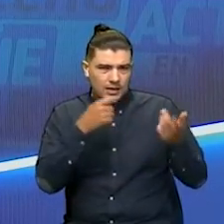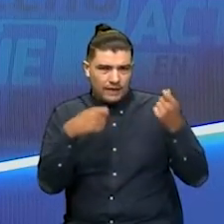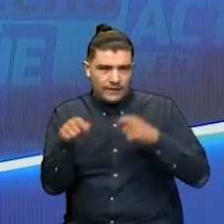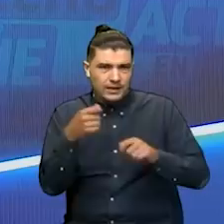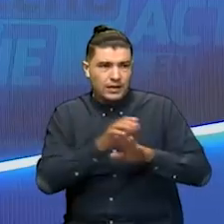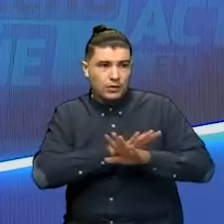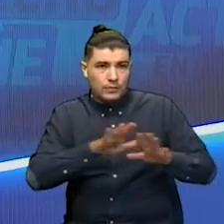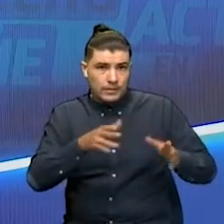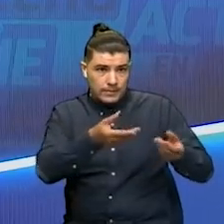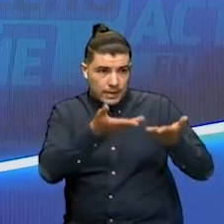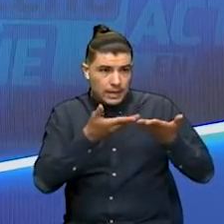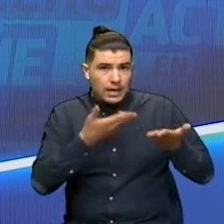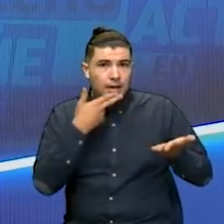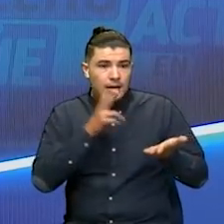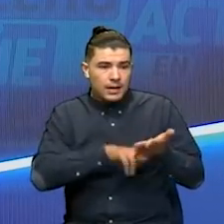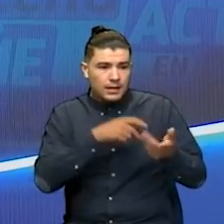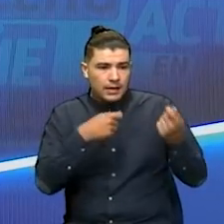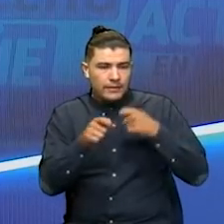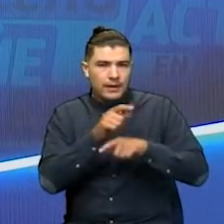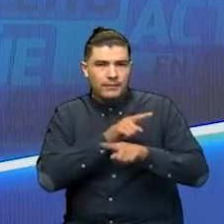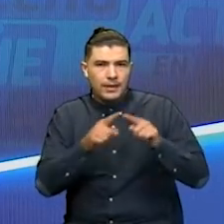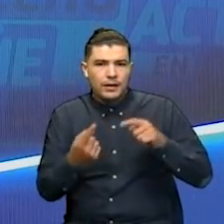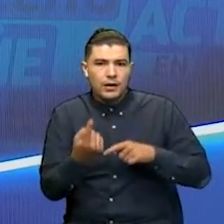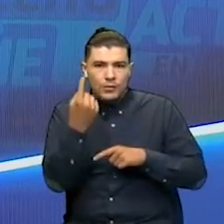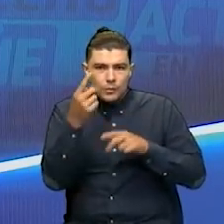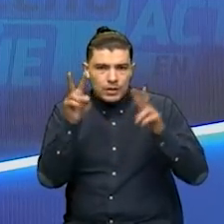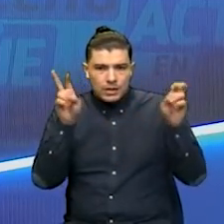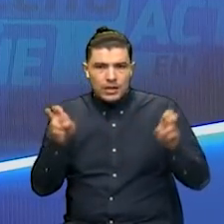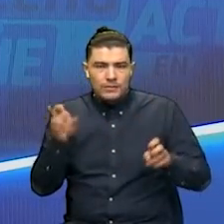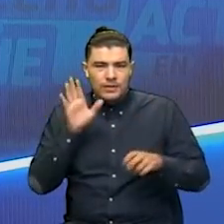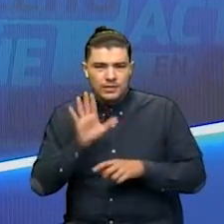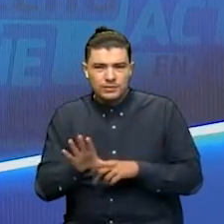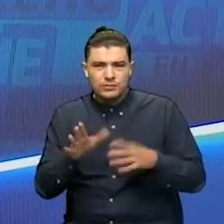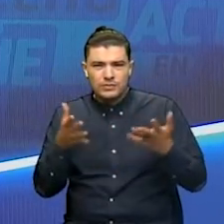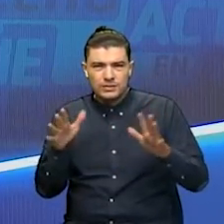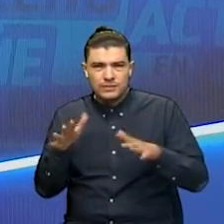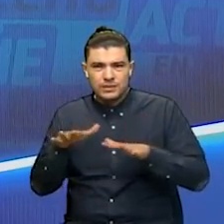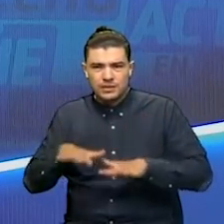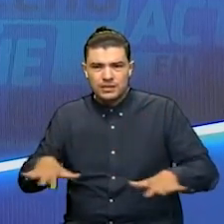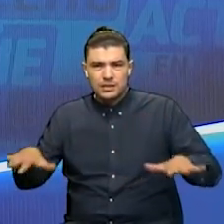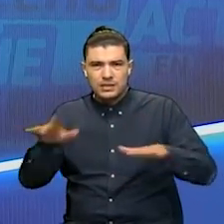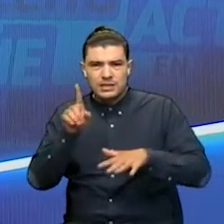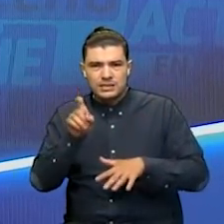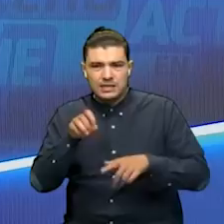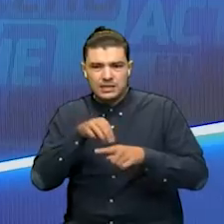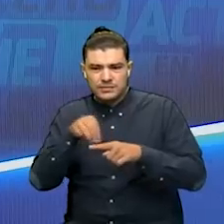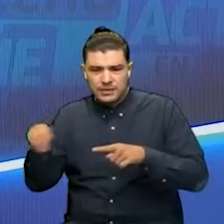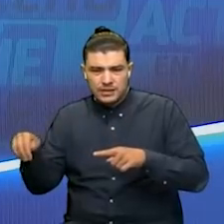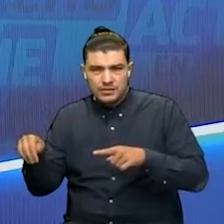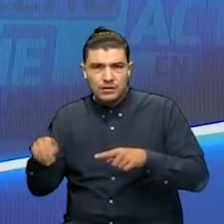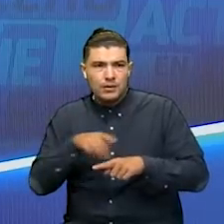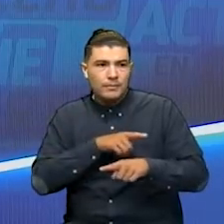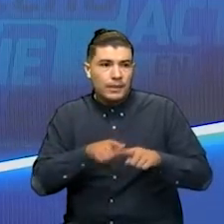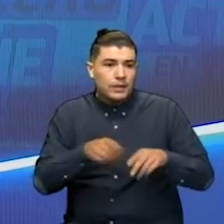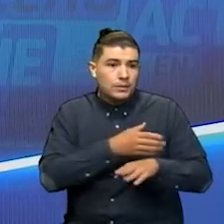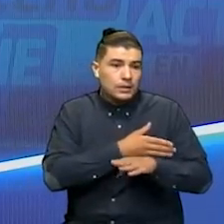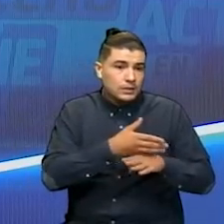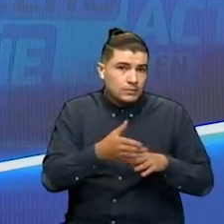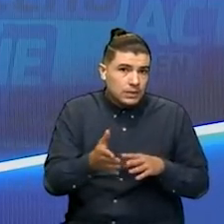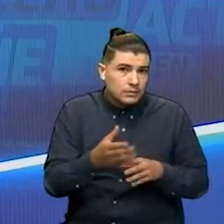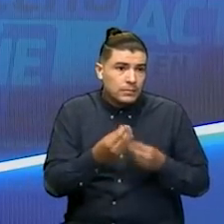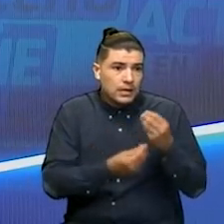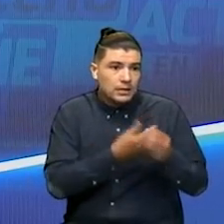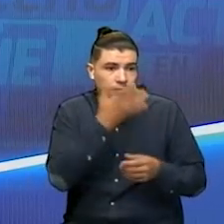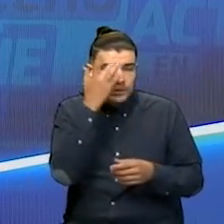una cartaventa, ¿sí? Pero a una sola parte, a la parte más o menos de 6 metros. Después me hicieron, porque el